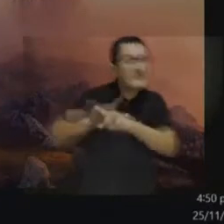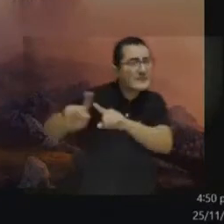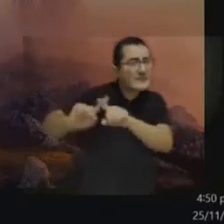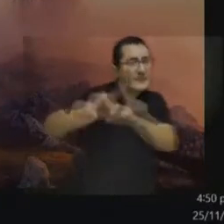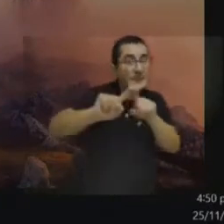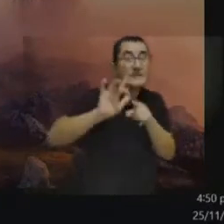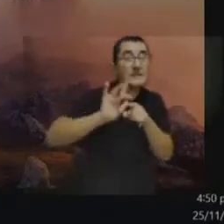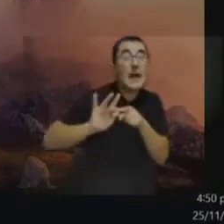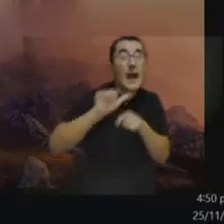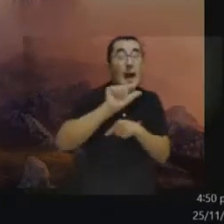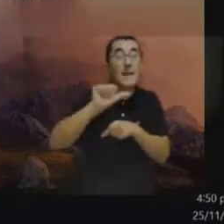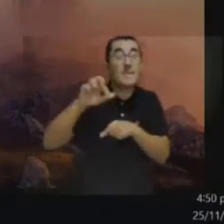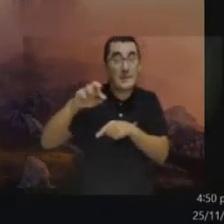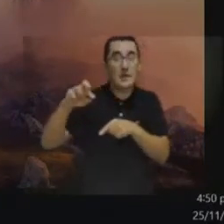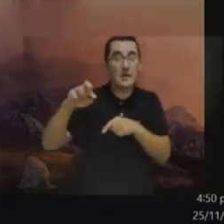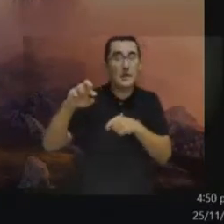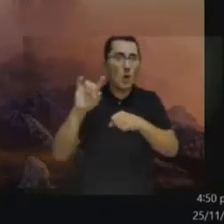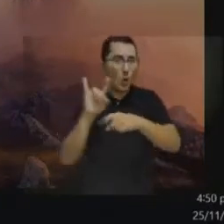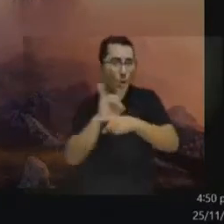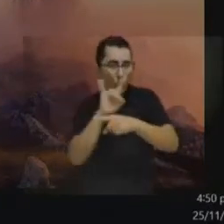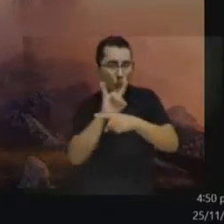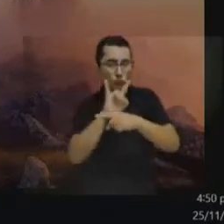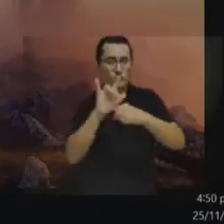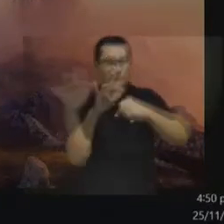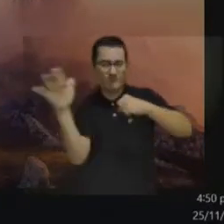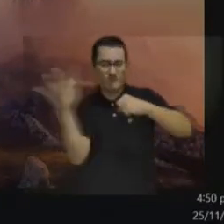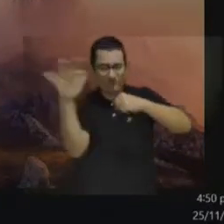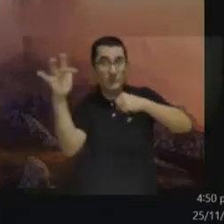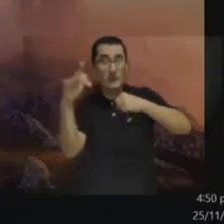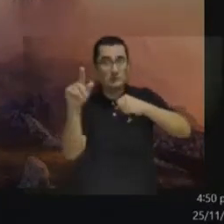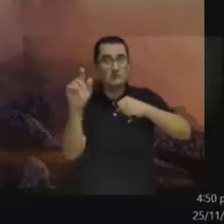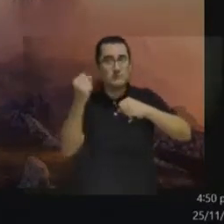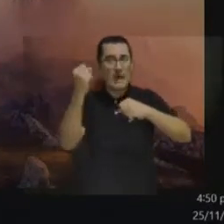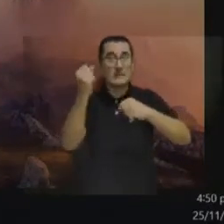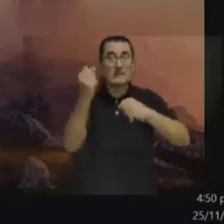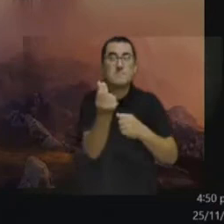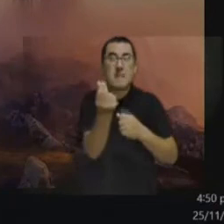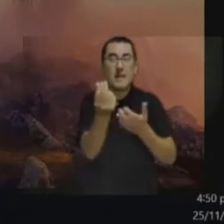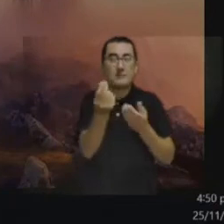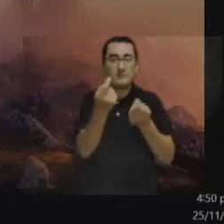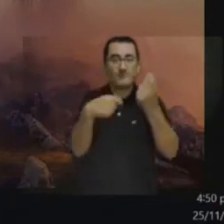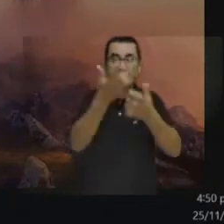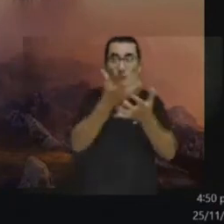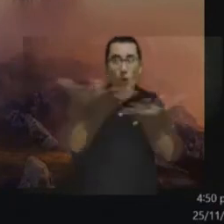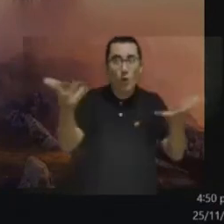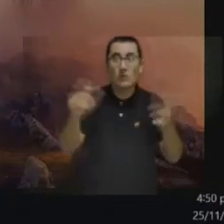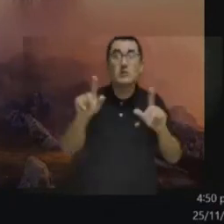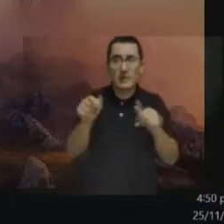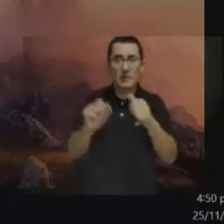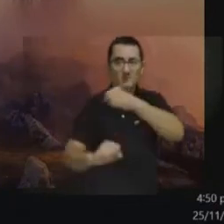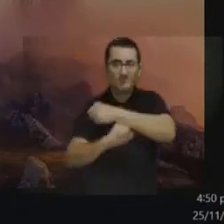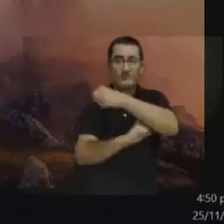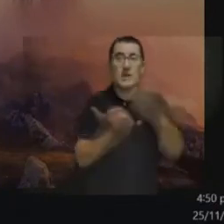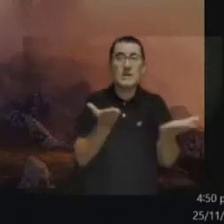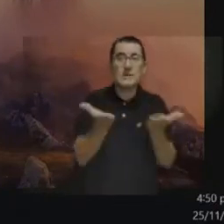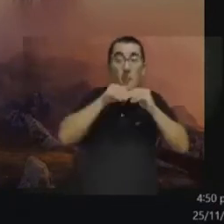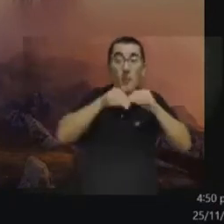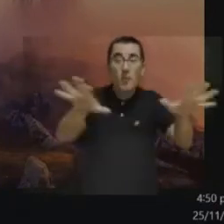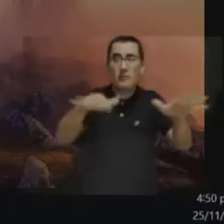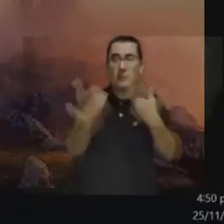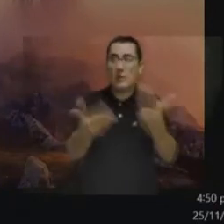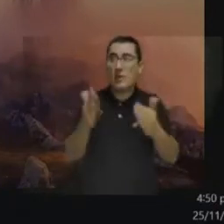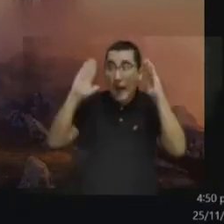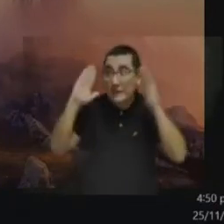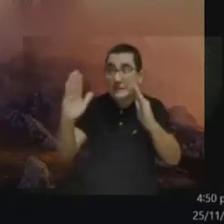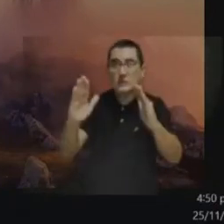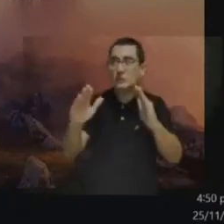uso del espectro, particularmente las comerciales, pero también para soportar los servicios públicos son aquellas que necesitamos como las de misión crítica. Tenemos que